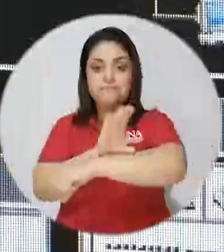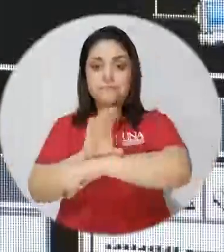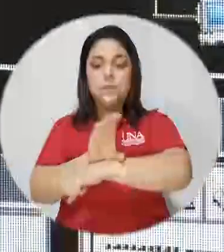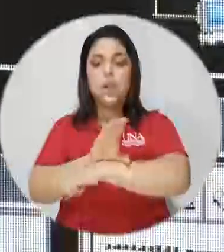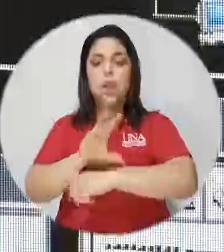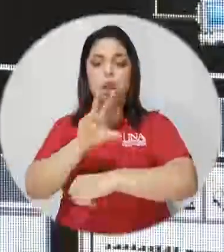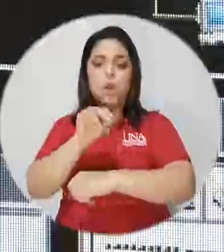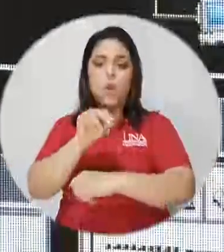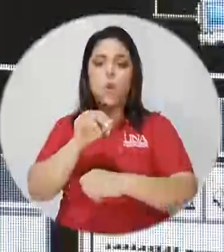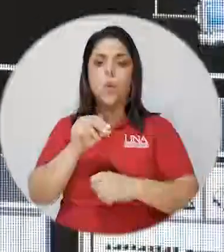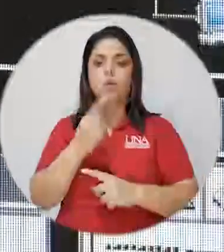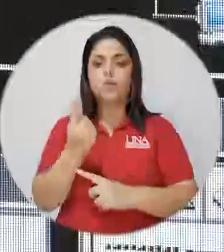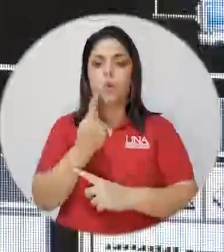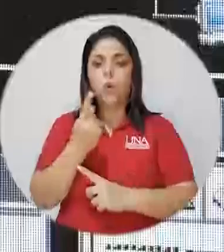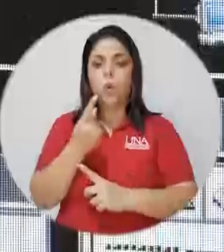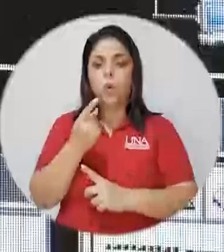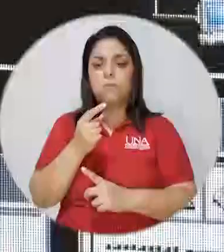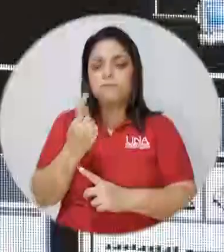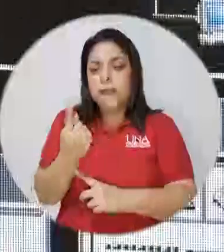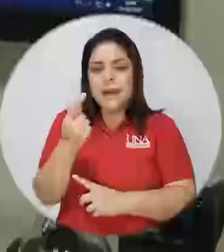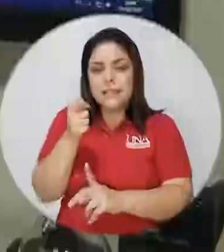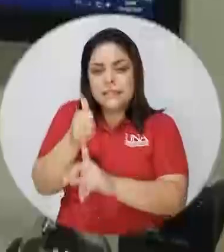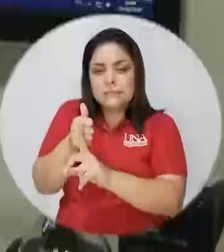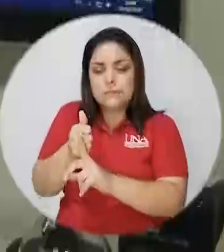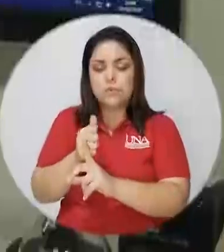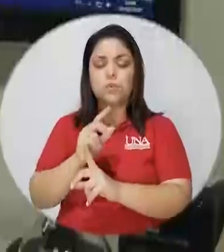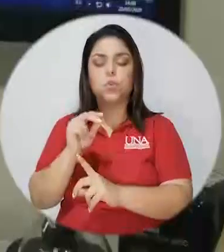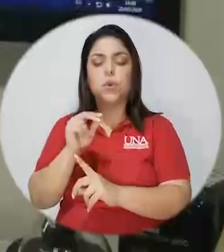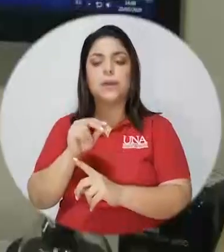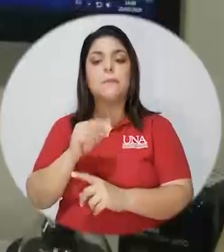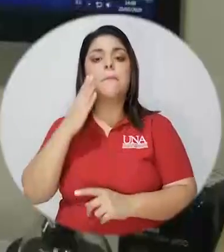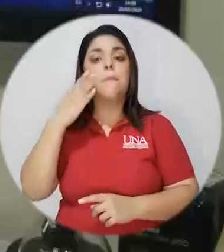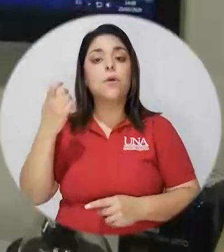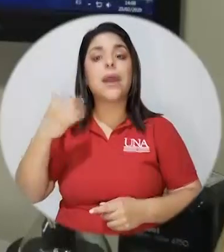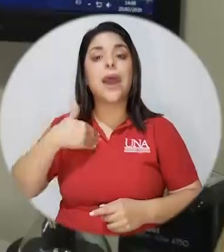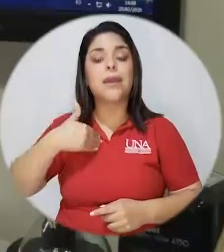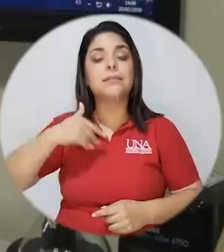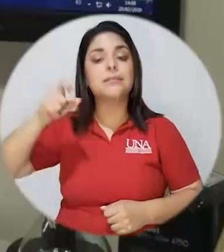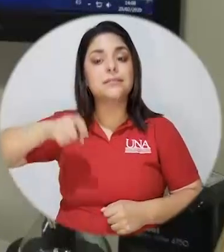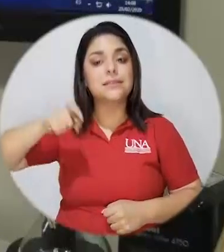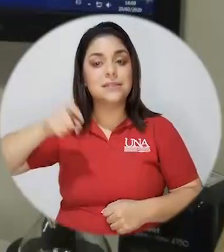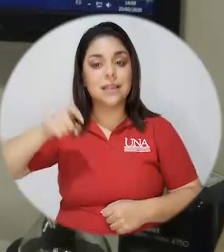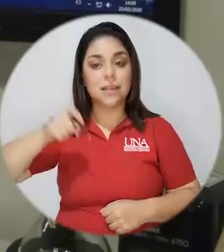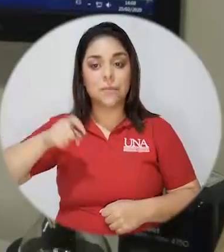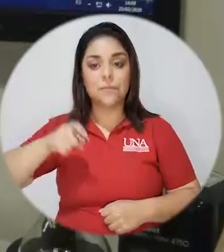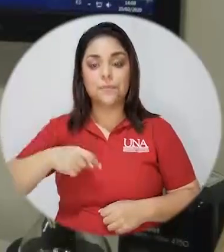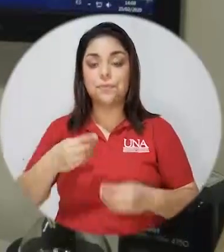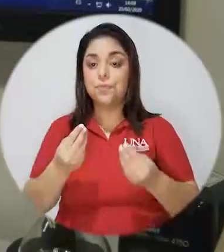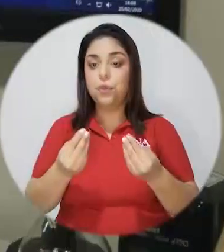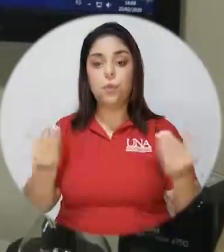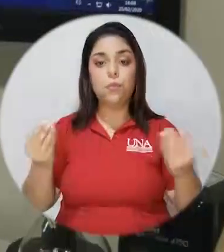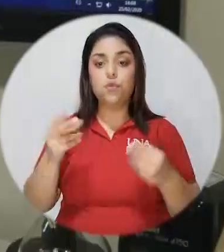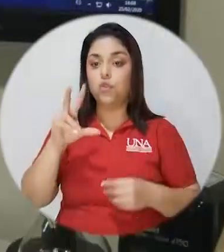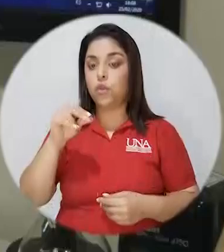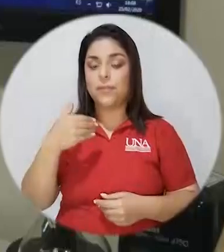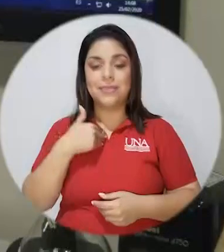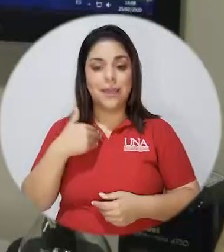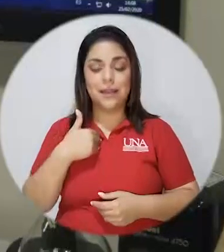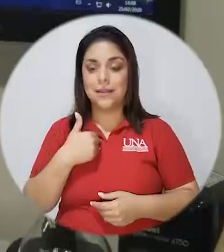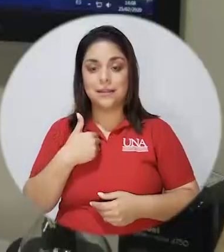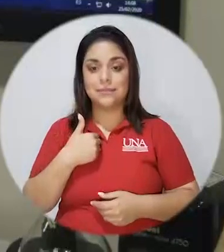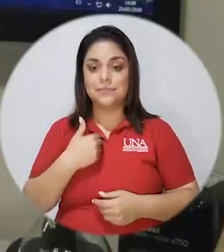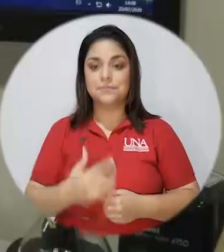informática por sí misma, como un fin en sí mismo, sino porque es una necesidad, ¿okay?, que muchos no lo tienen en este